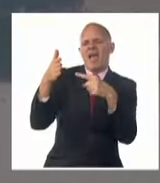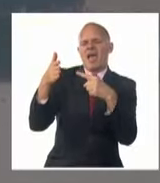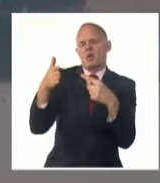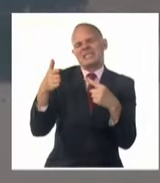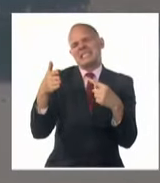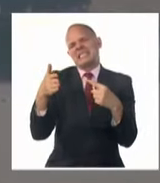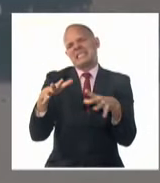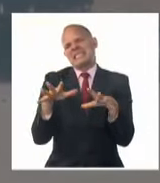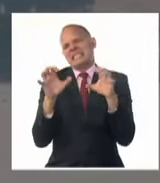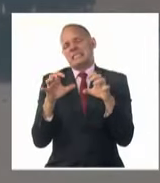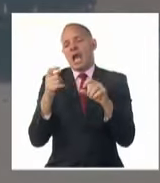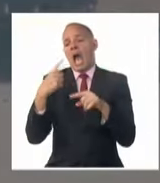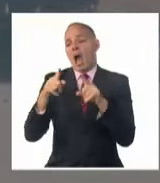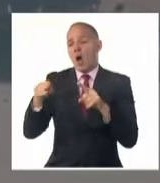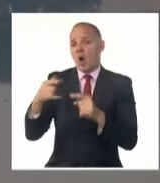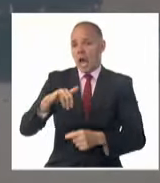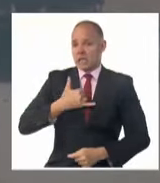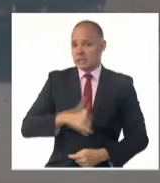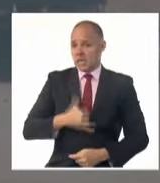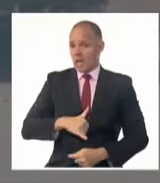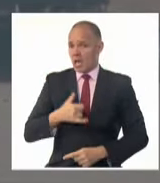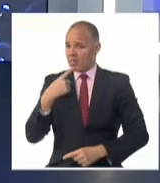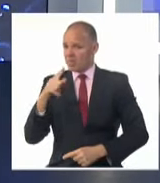asedio sionista a la Franja de Gaza.